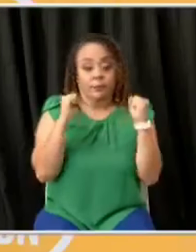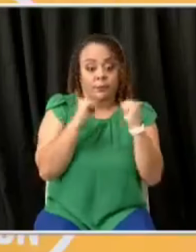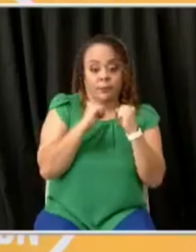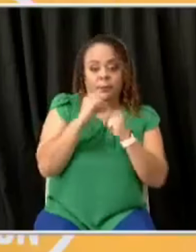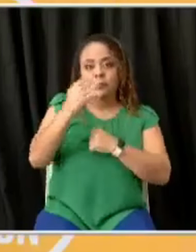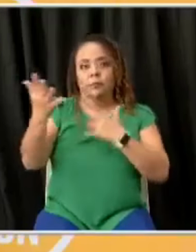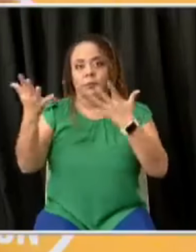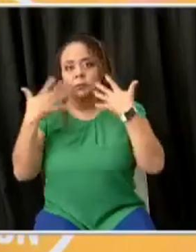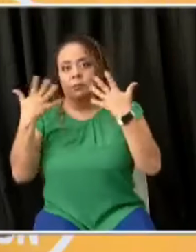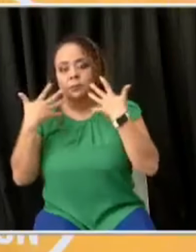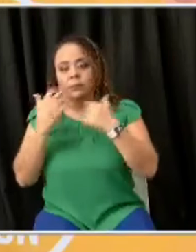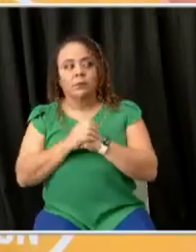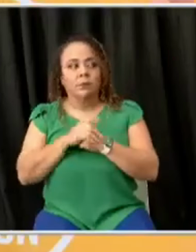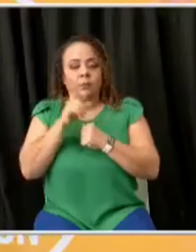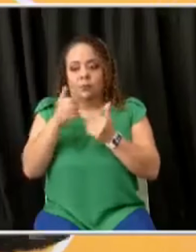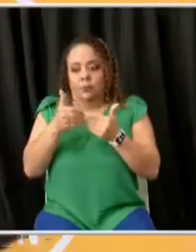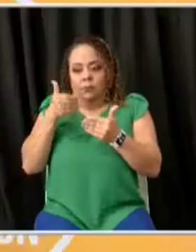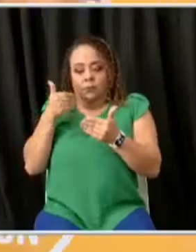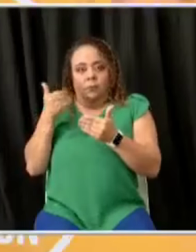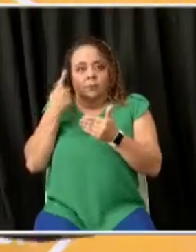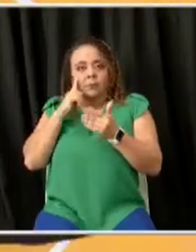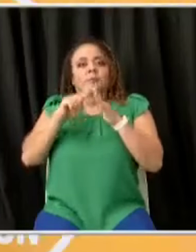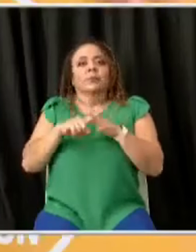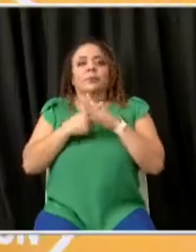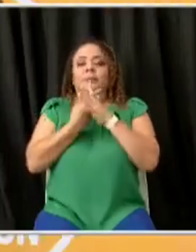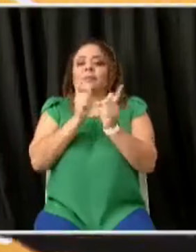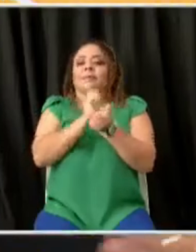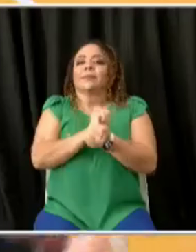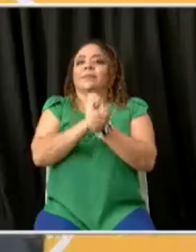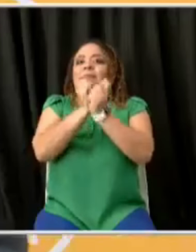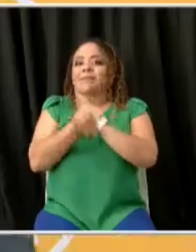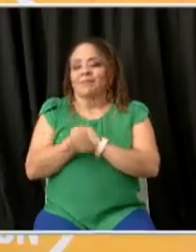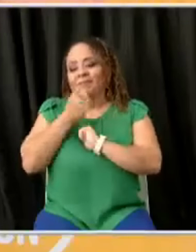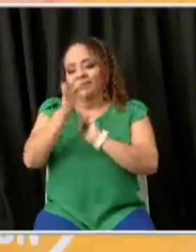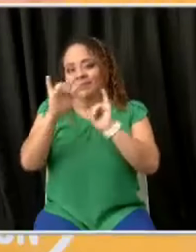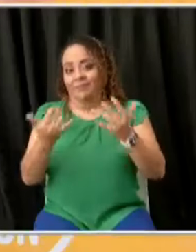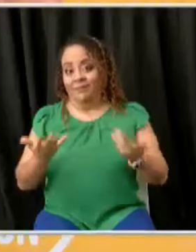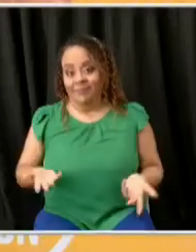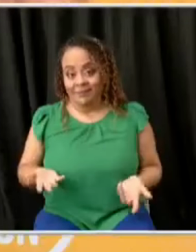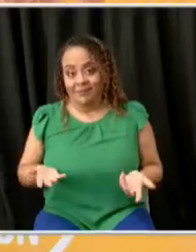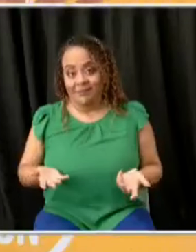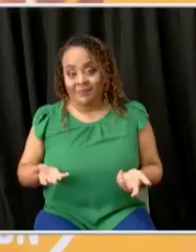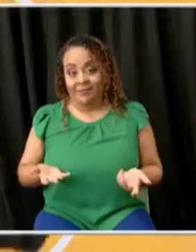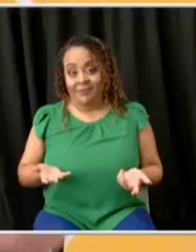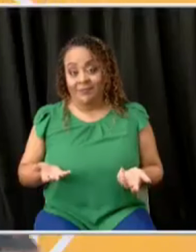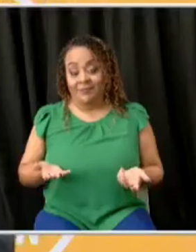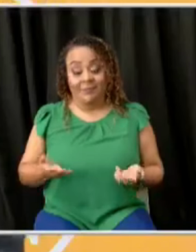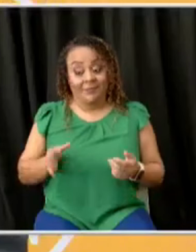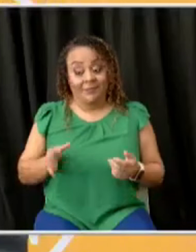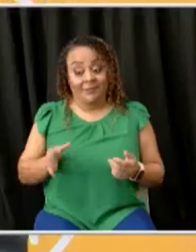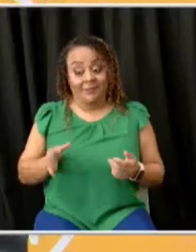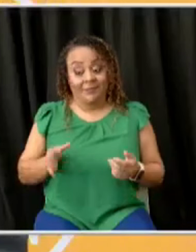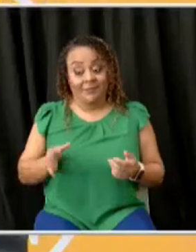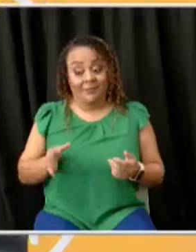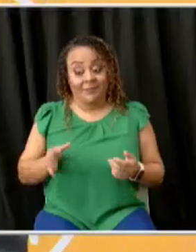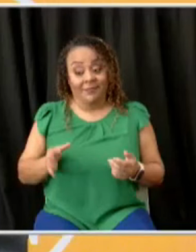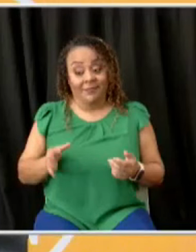muy caliente, se tienen que ir unos días antes para empezar a adaptarse a donde van a ir a jugar, o si no, no funcionan